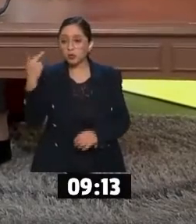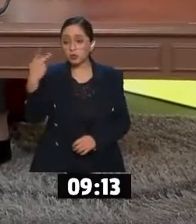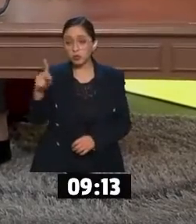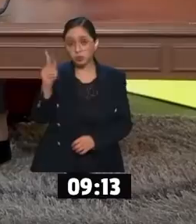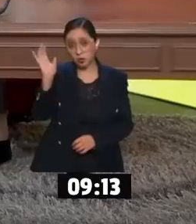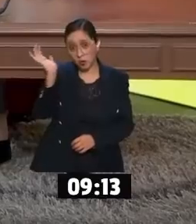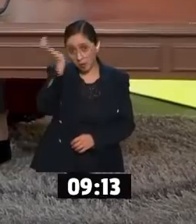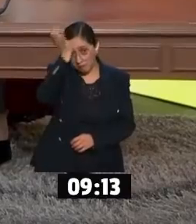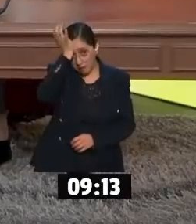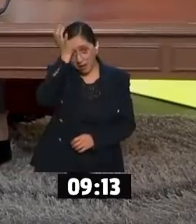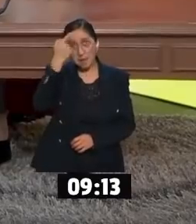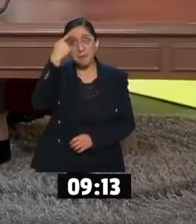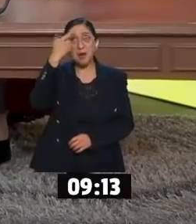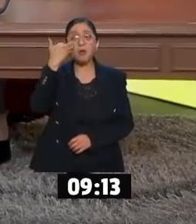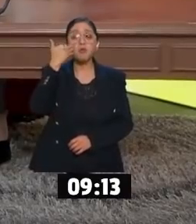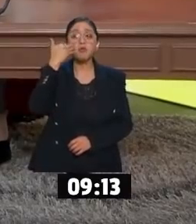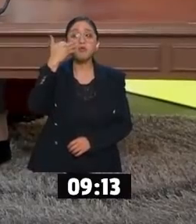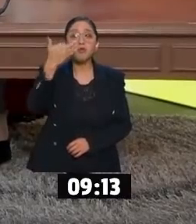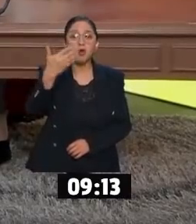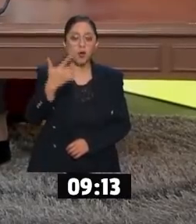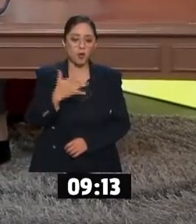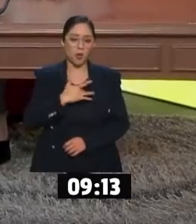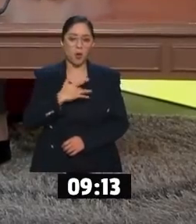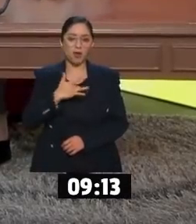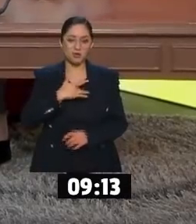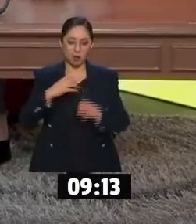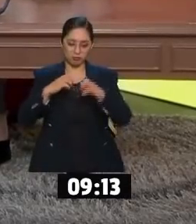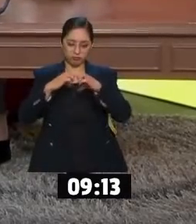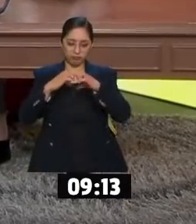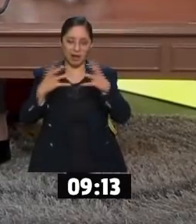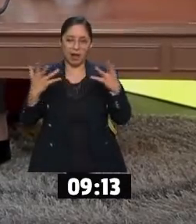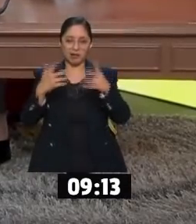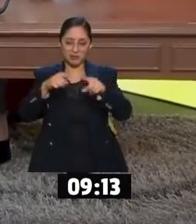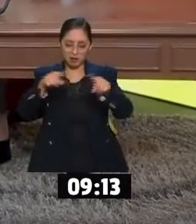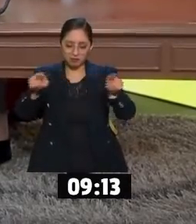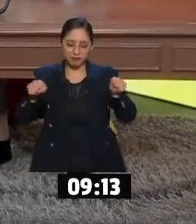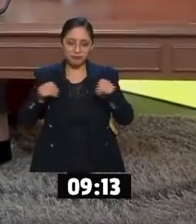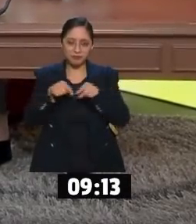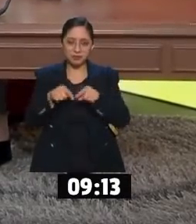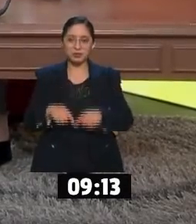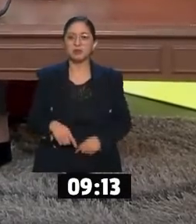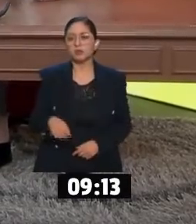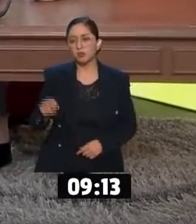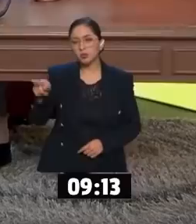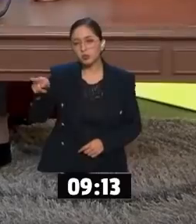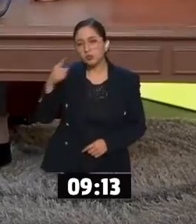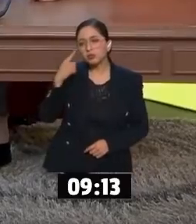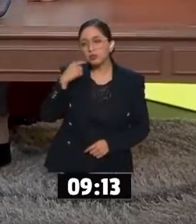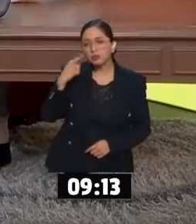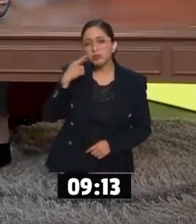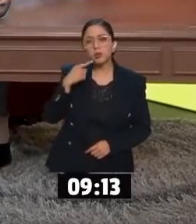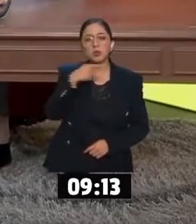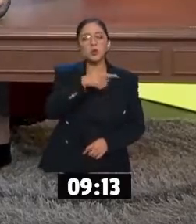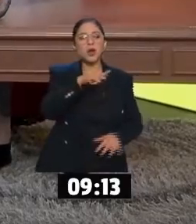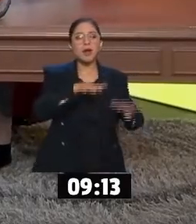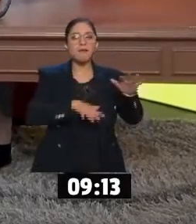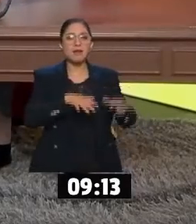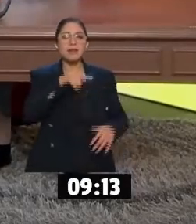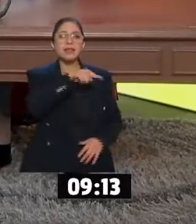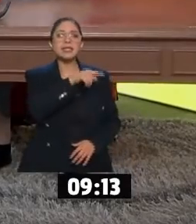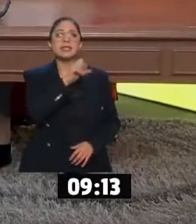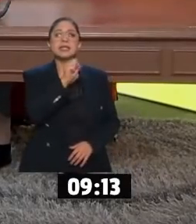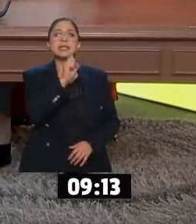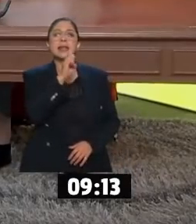un corazón. Qué de ese desesperación, tamaño. ¿verdad? Imagínense nada más. Por eso lloró, señora. Usted es muy sentimental, señora. No, sentimental, Ah,